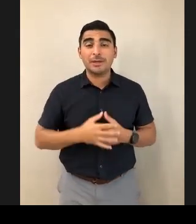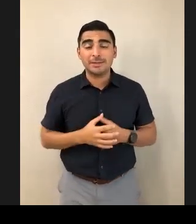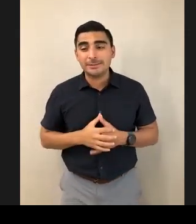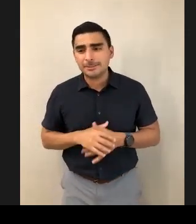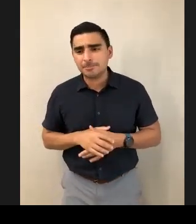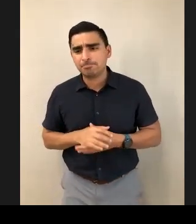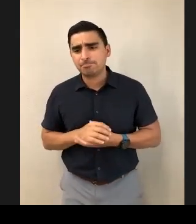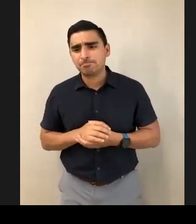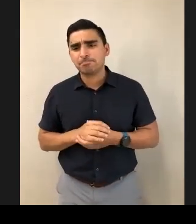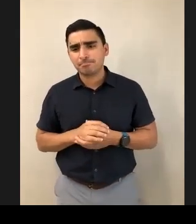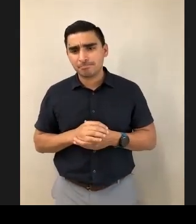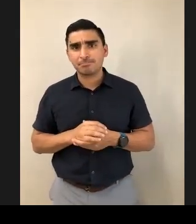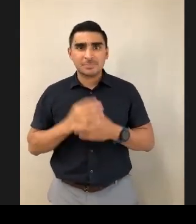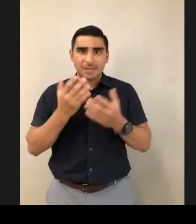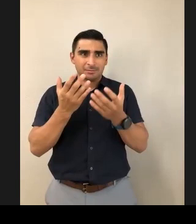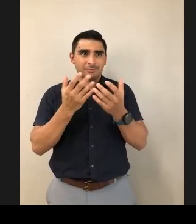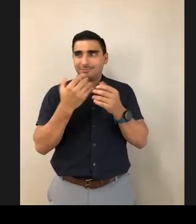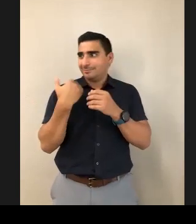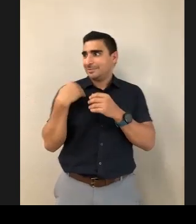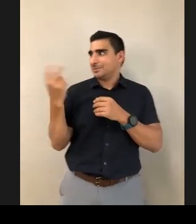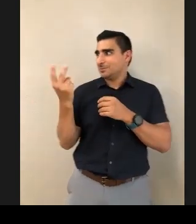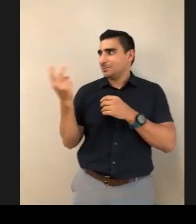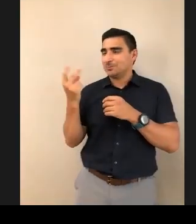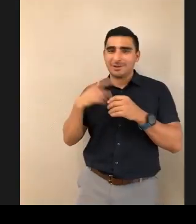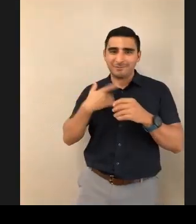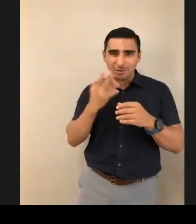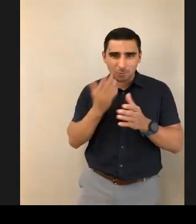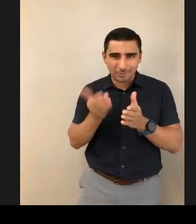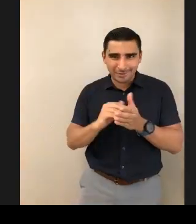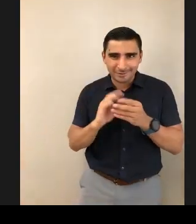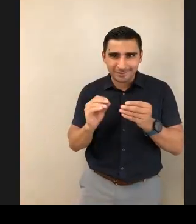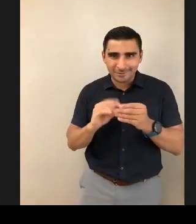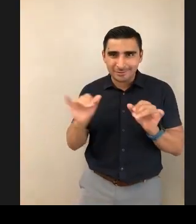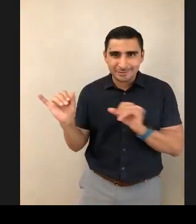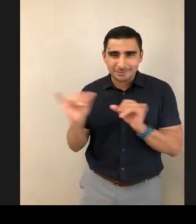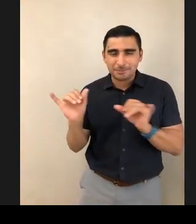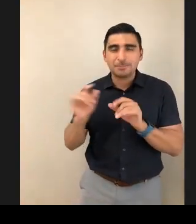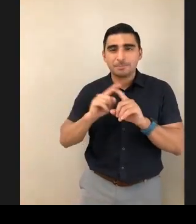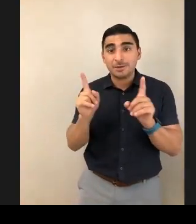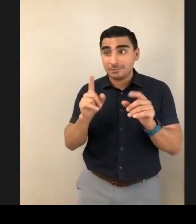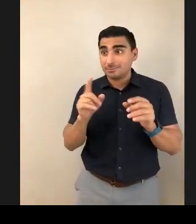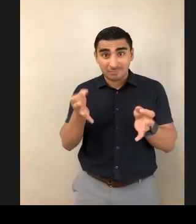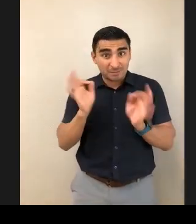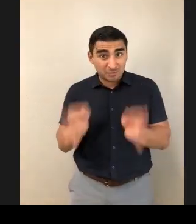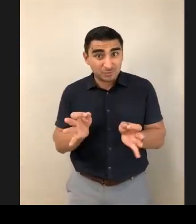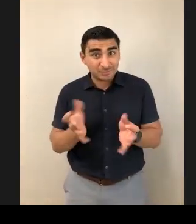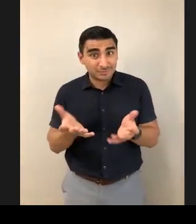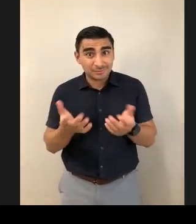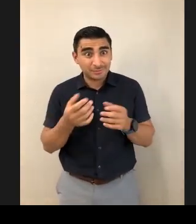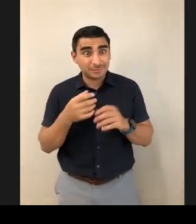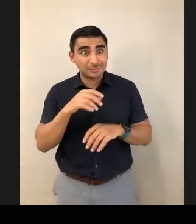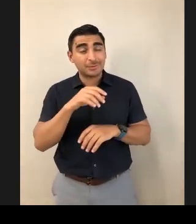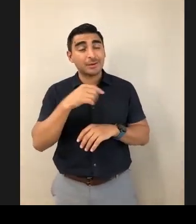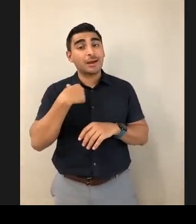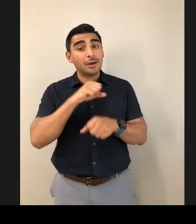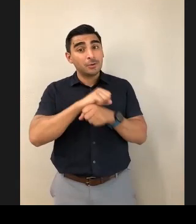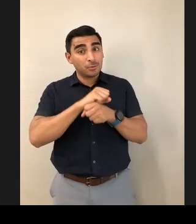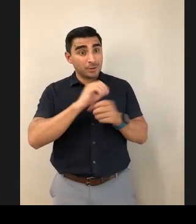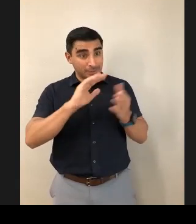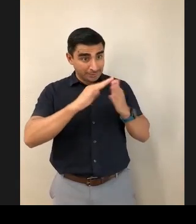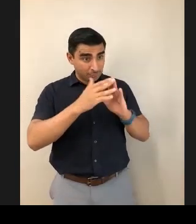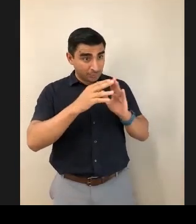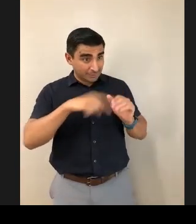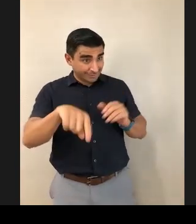Boulder. Y como los dos han dicho, yo voy a repetir lo mismo, absolutamente. La capacidad para trabajar en